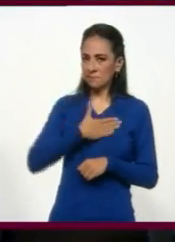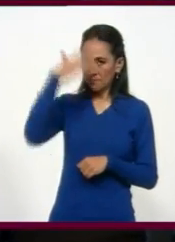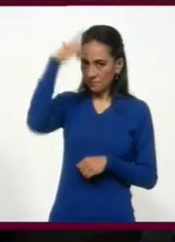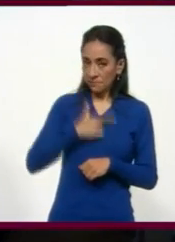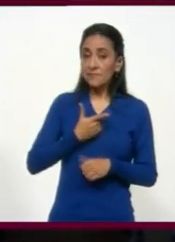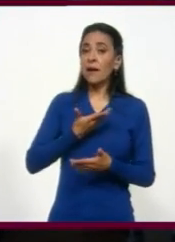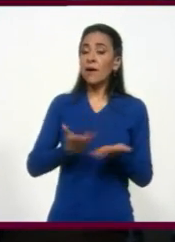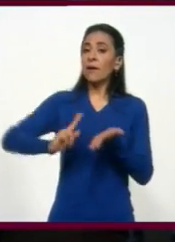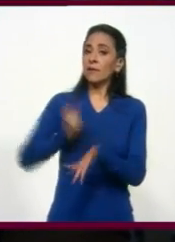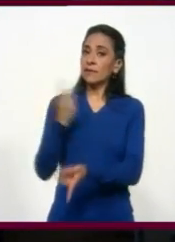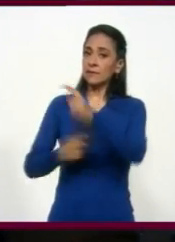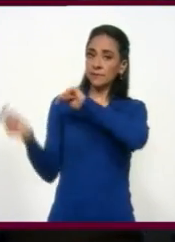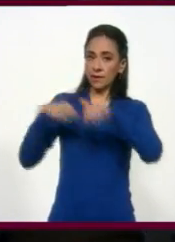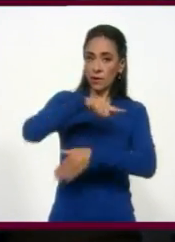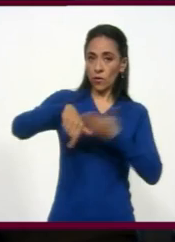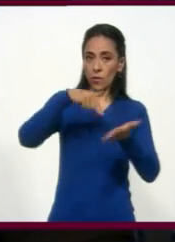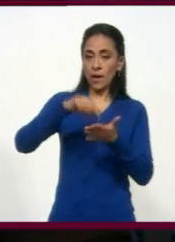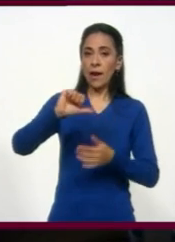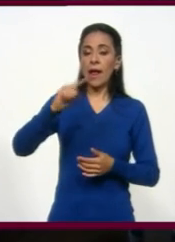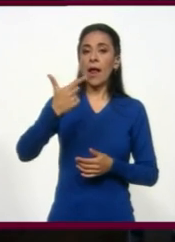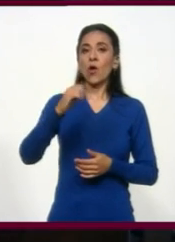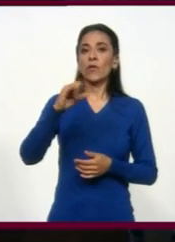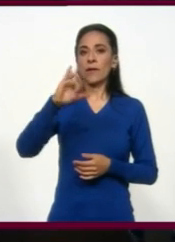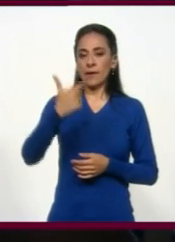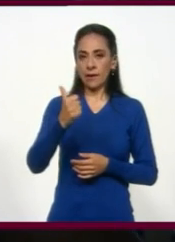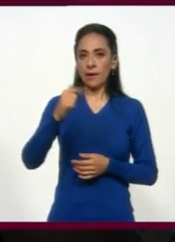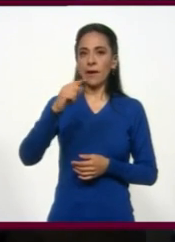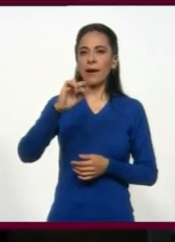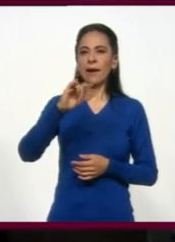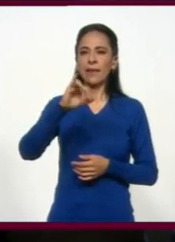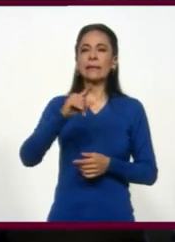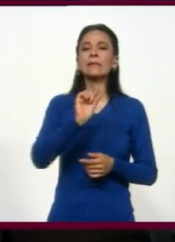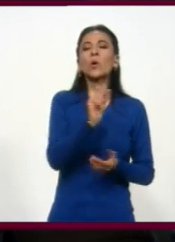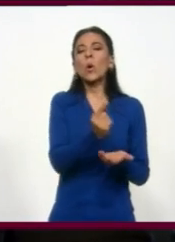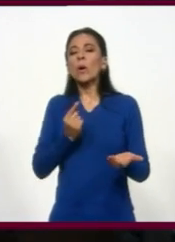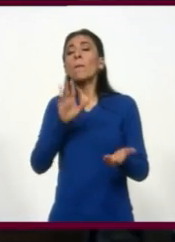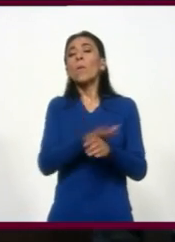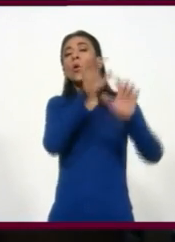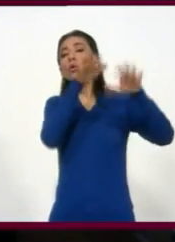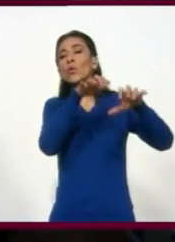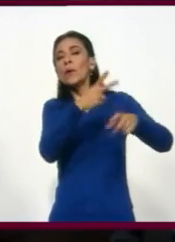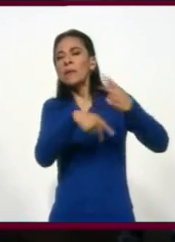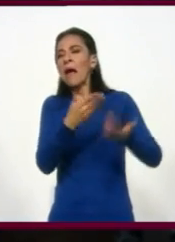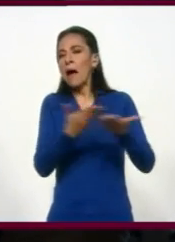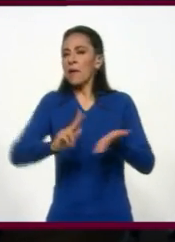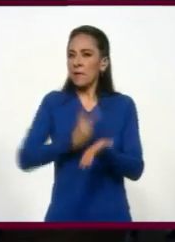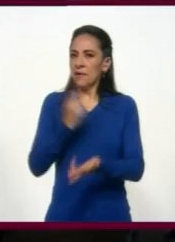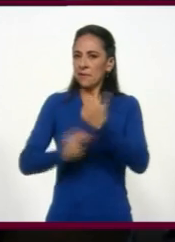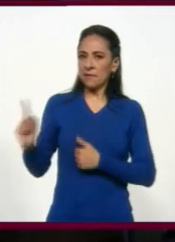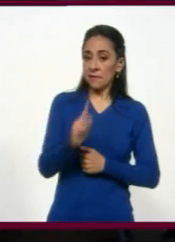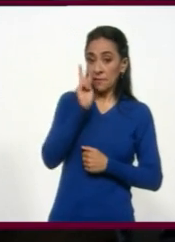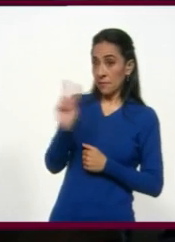hemos regresado a la alhóndiga de granaditas que nos había apartado un poco por la lluvia un par de días pero estamos de nuevo y lo que se ve de fondo es la